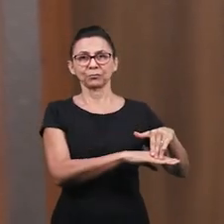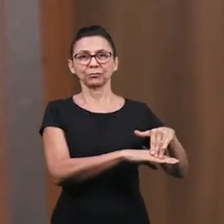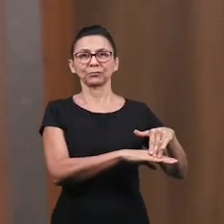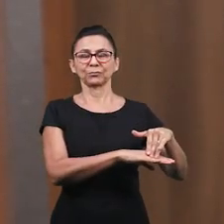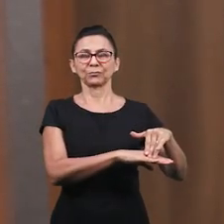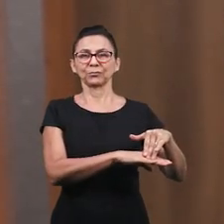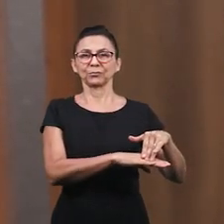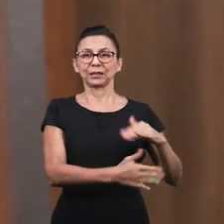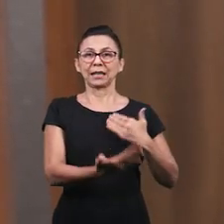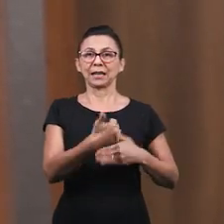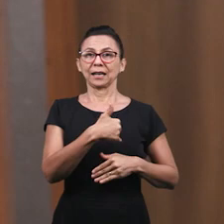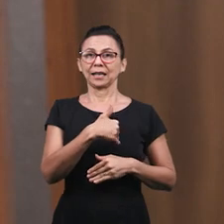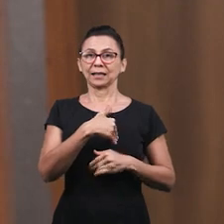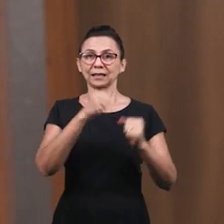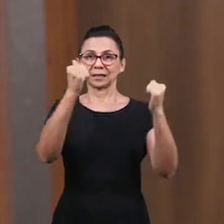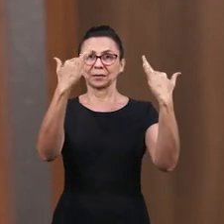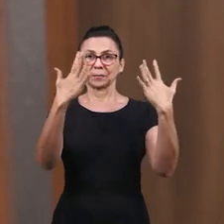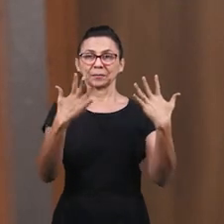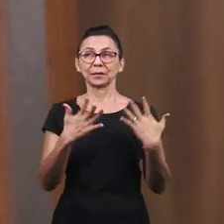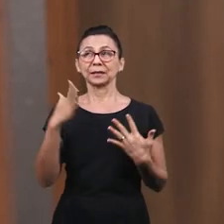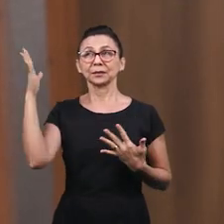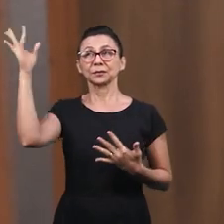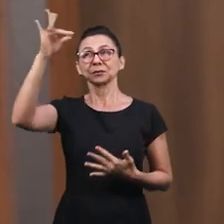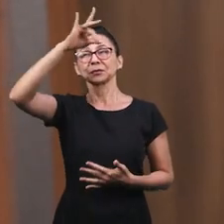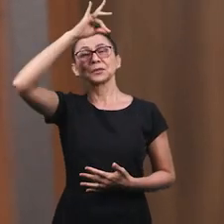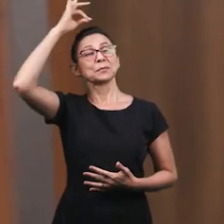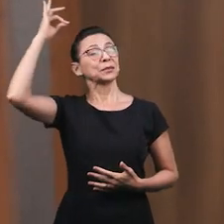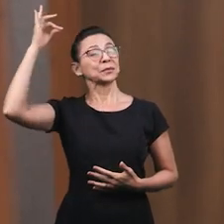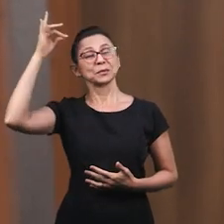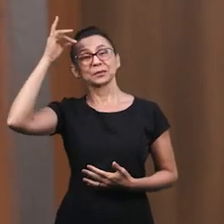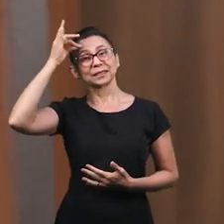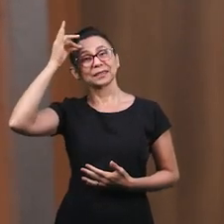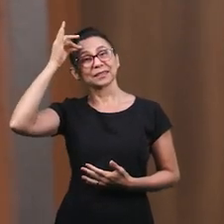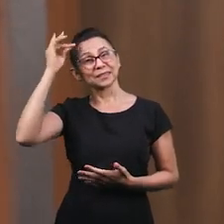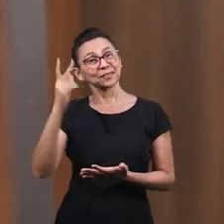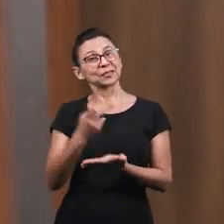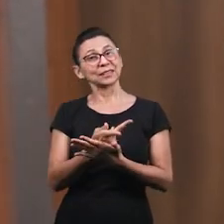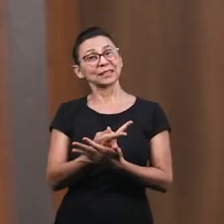del Señor, la bendición del Espíritu Santo. Y eso puede pasar